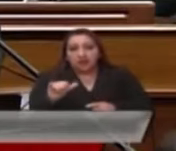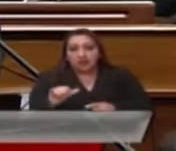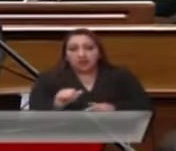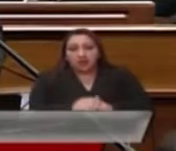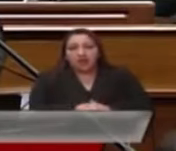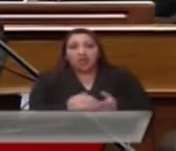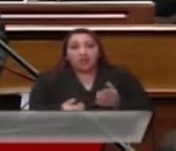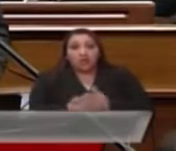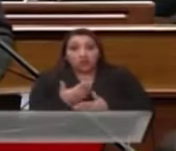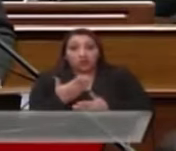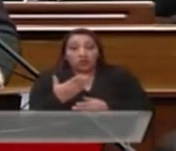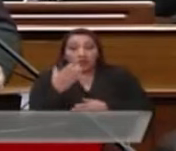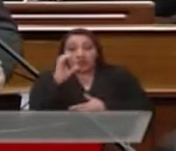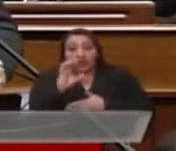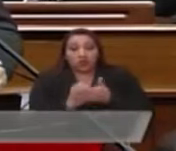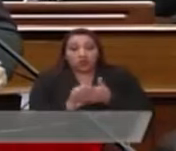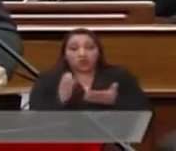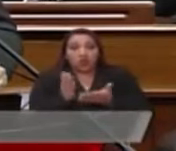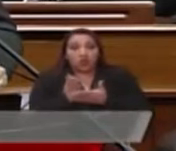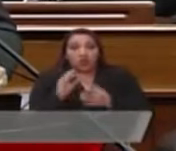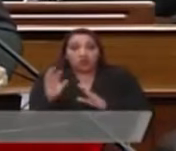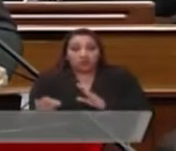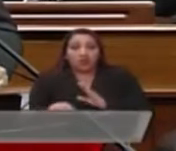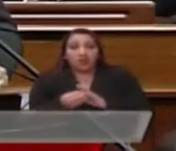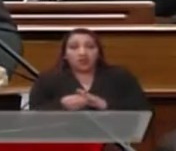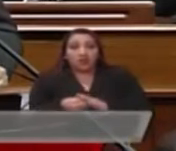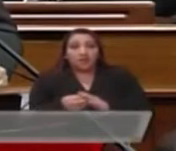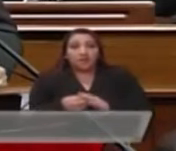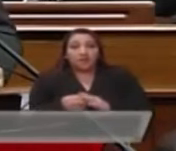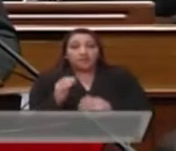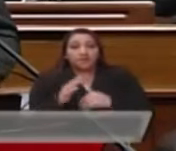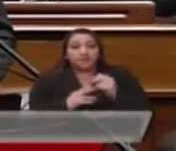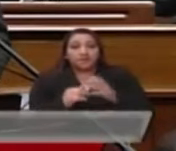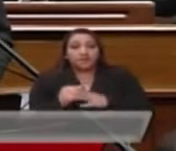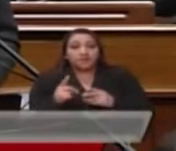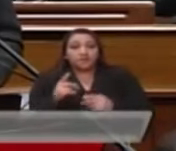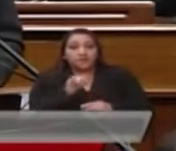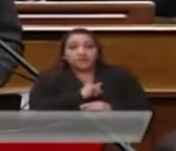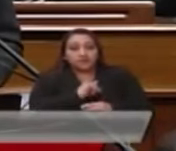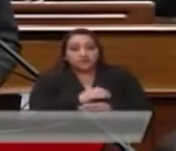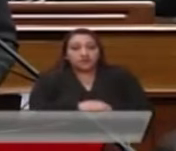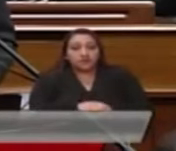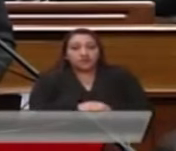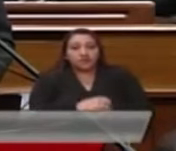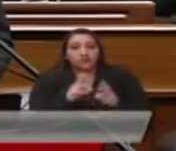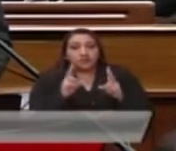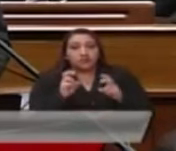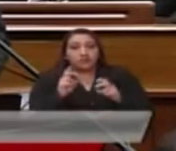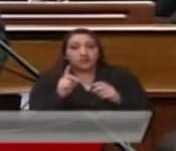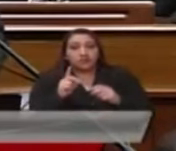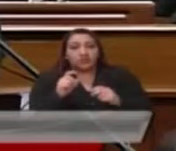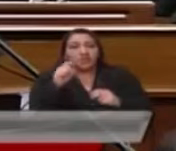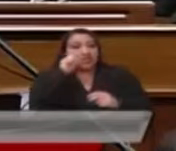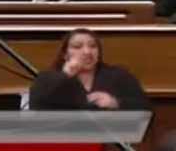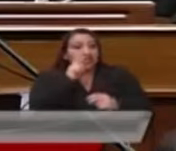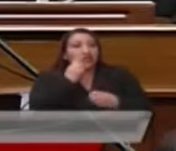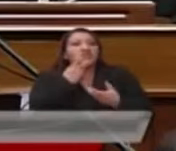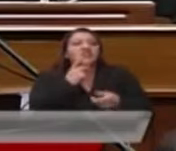El nuevo currículo escolar incorpora como parte de la construcción de la entidad el tema de la